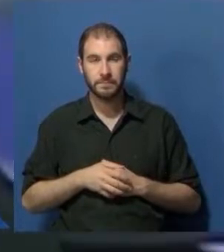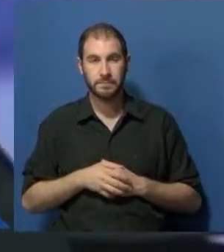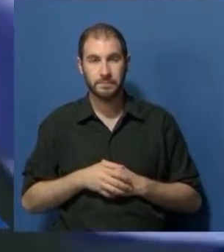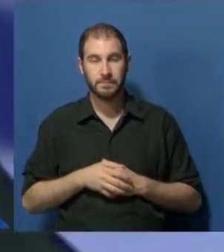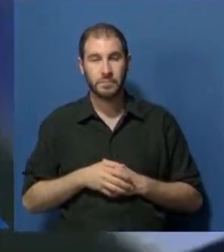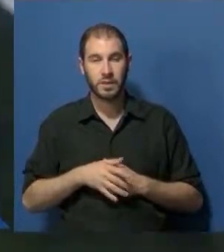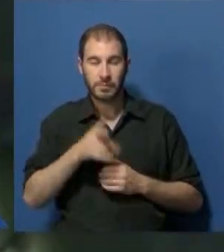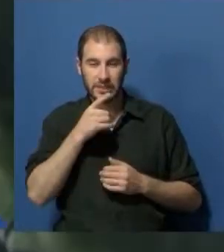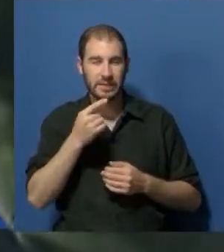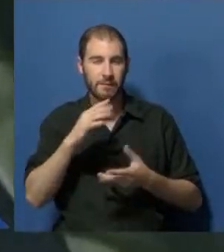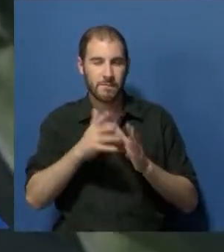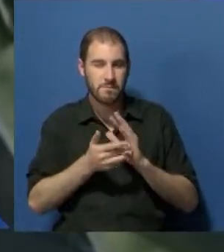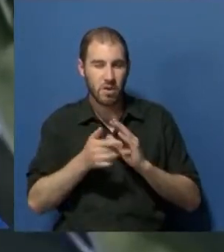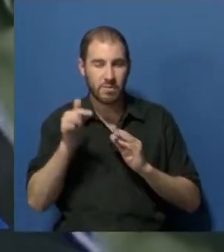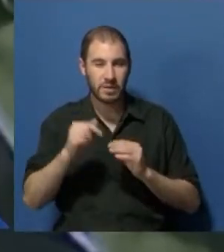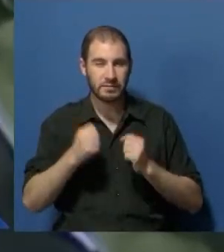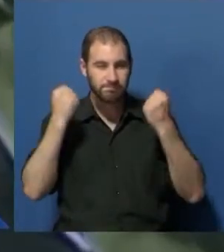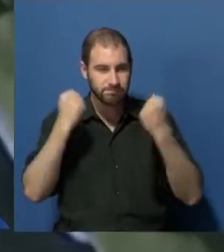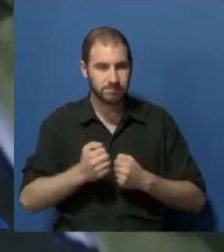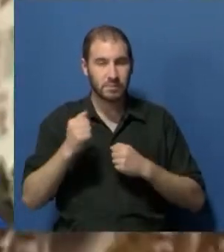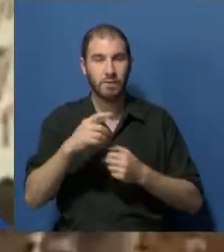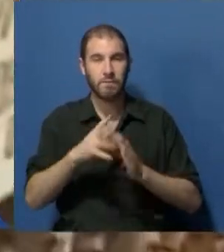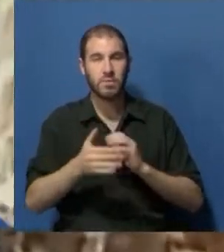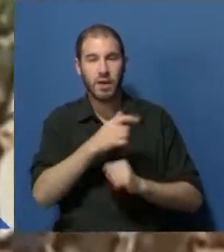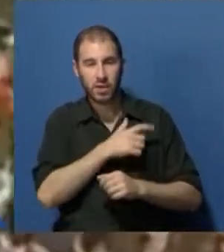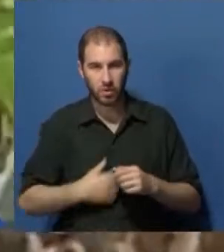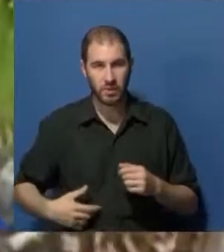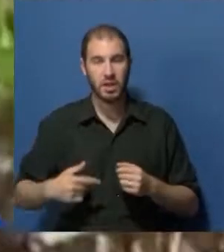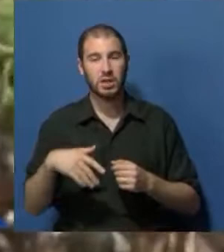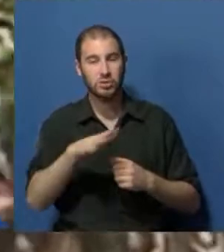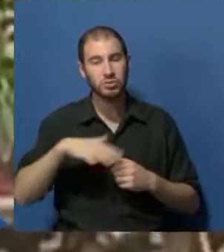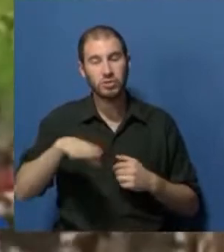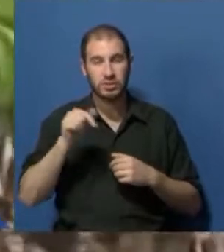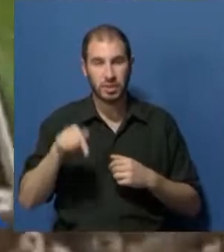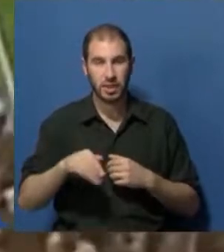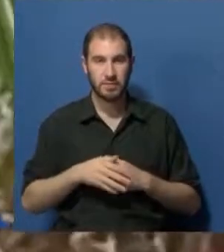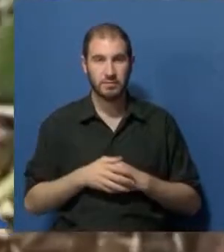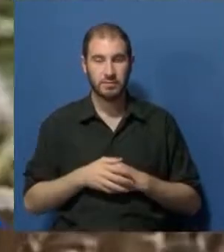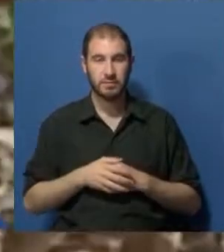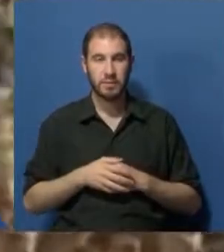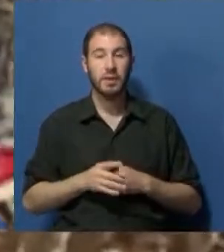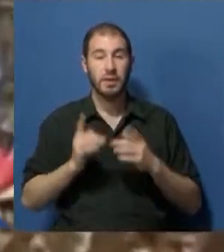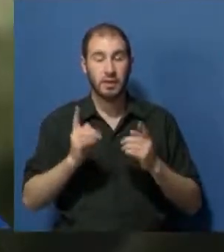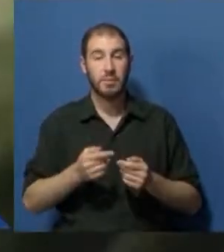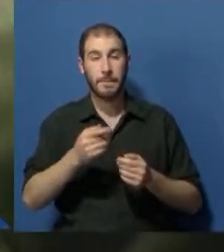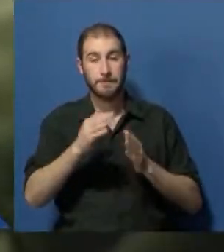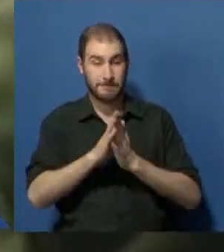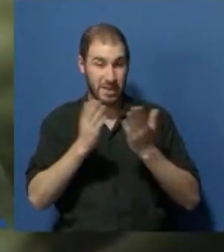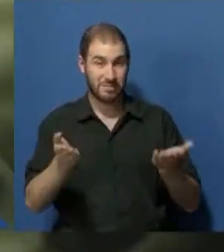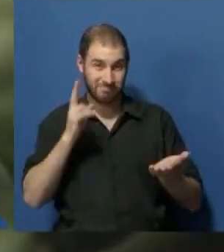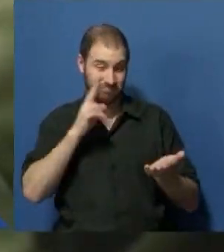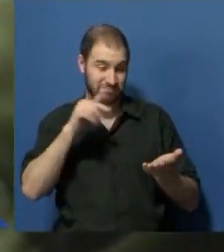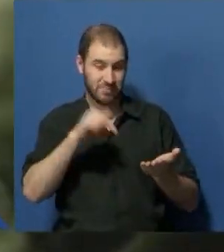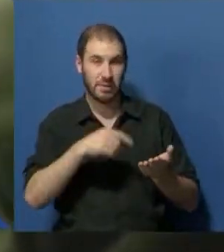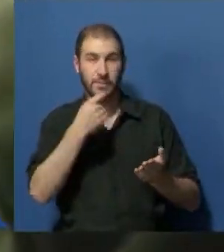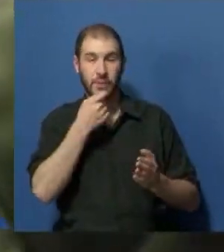impuso, digamos, un estilo, un modelo de Estado, un modelo de sociedad que, bueno, también lo vemos en los periódicos, ¿no es cierto? Hoy en